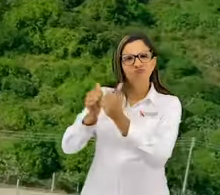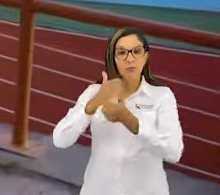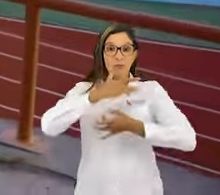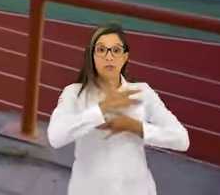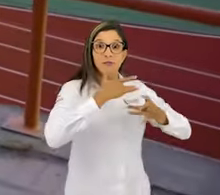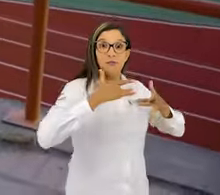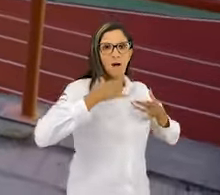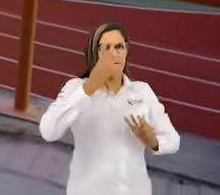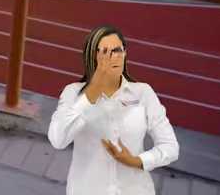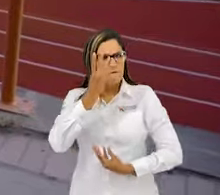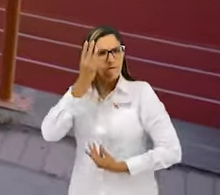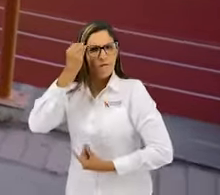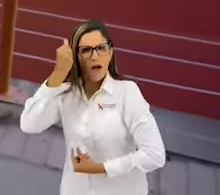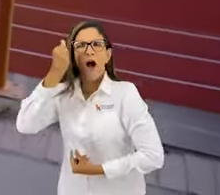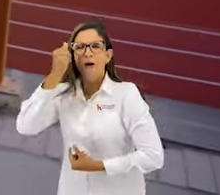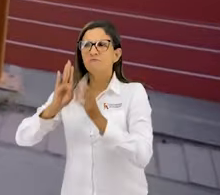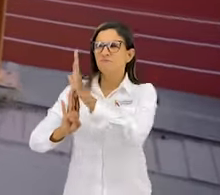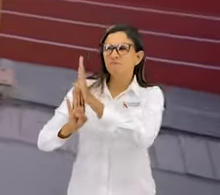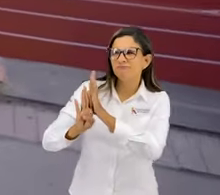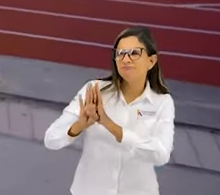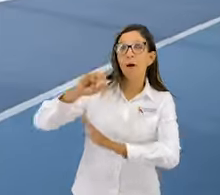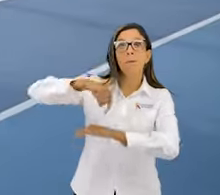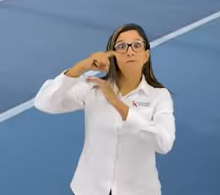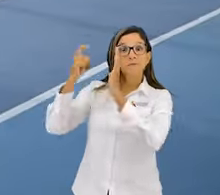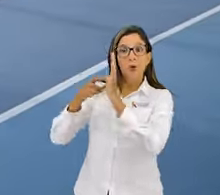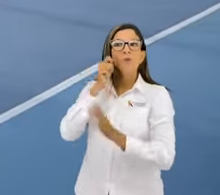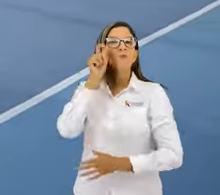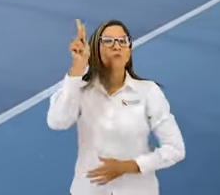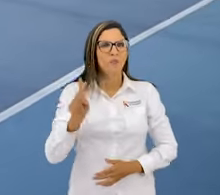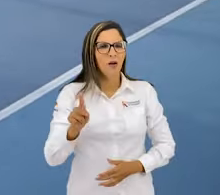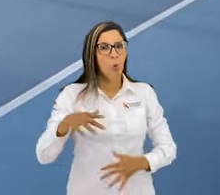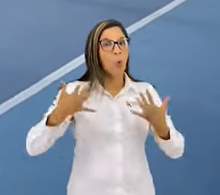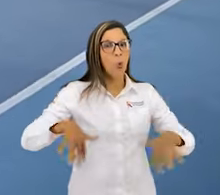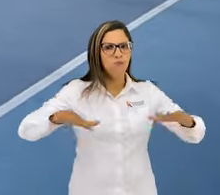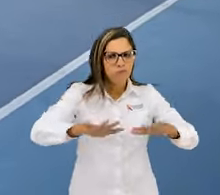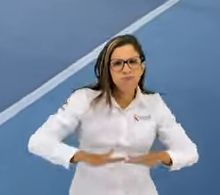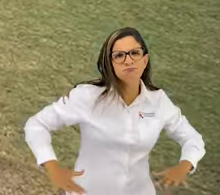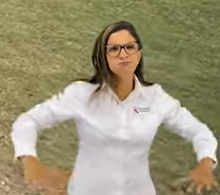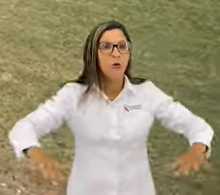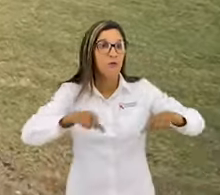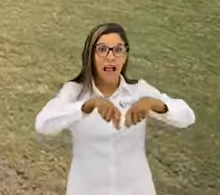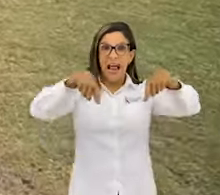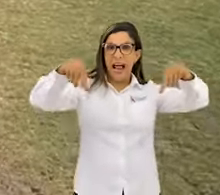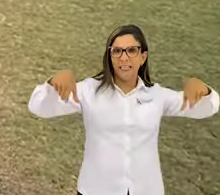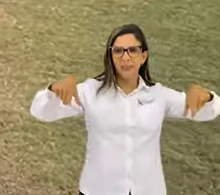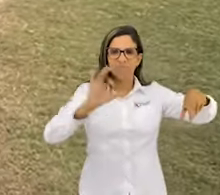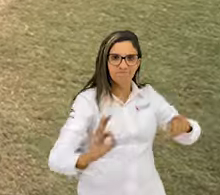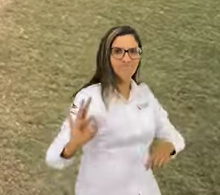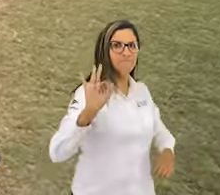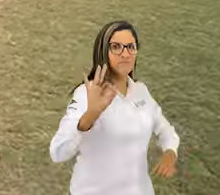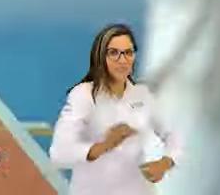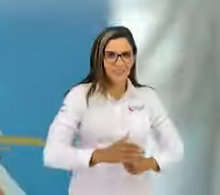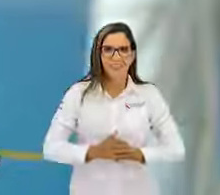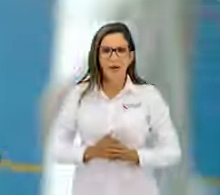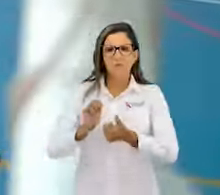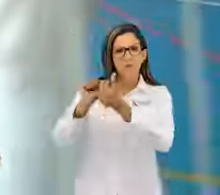Ofrecemos más de 22 disciplinas deportivas para promover el bienestar, fortalecer los valores sociales y ayudar al desarrollo integral del ser